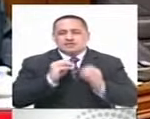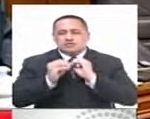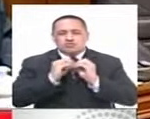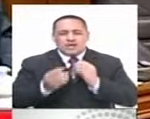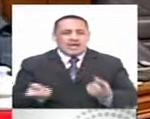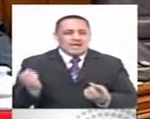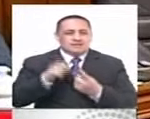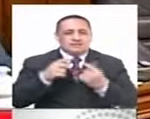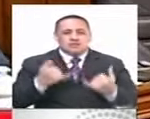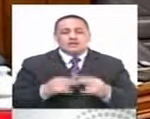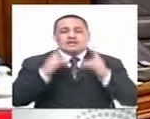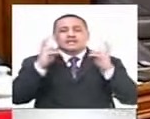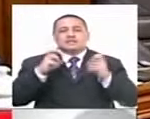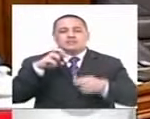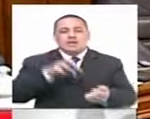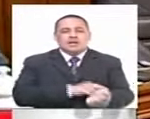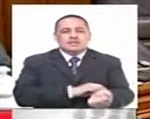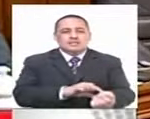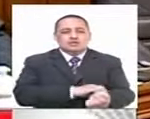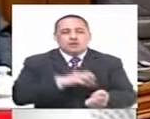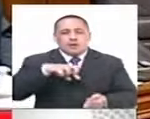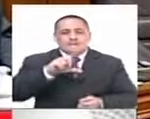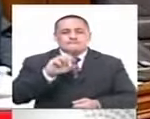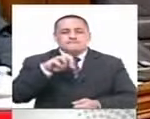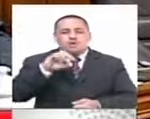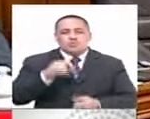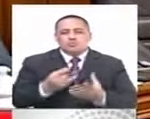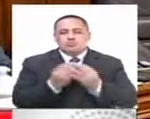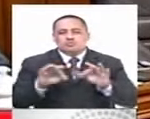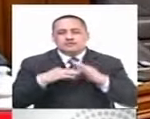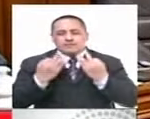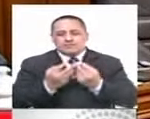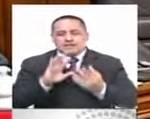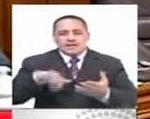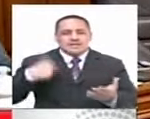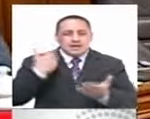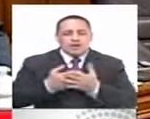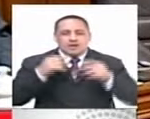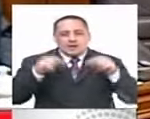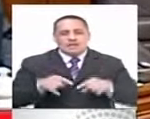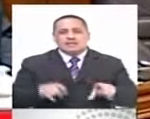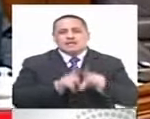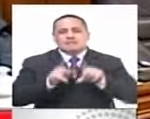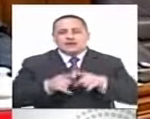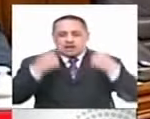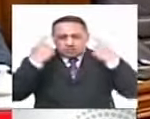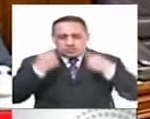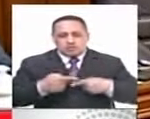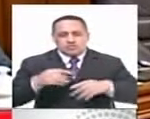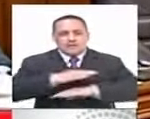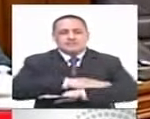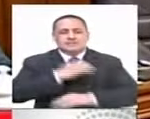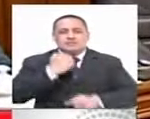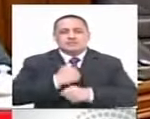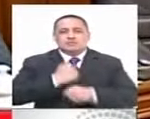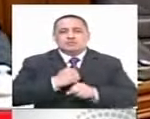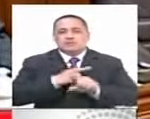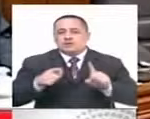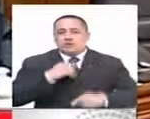todavía, es el tema de plomo en sangre de los niños, de las familias que han llegado aquí, que hemos quedado para una mesa de trabajo, pero no se